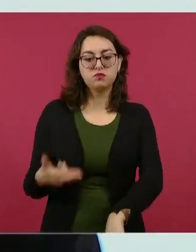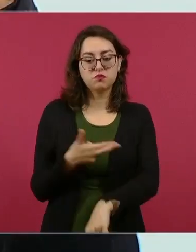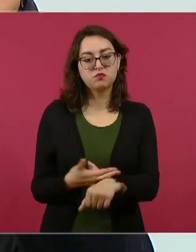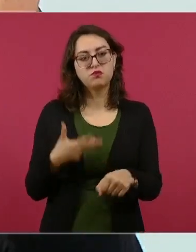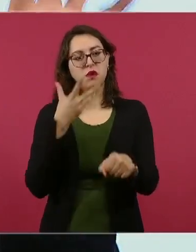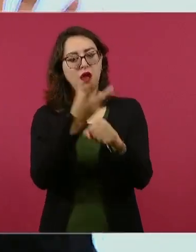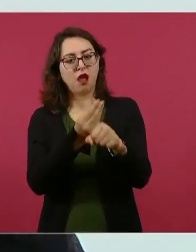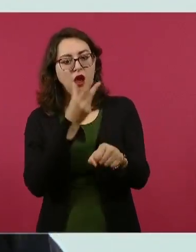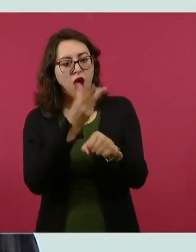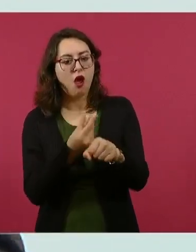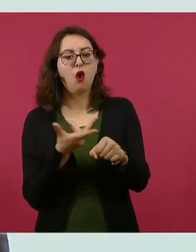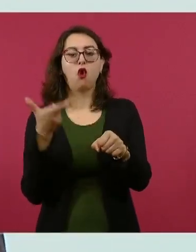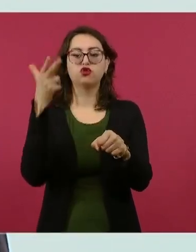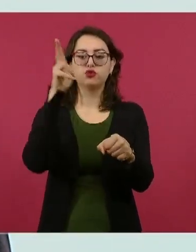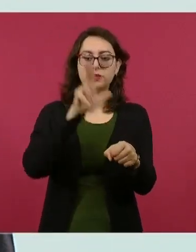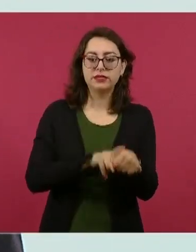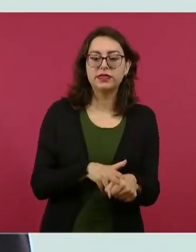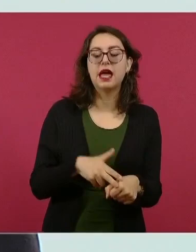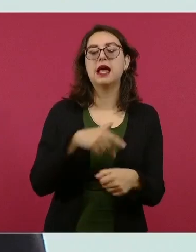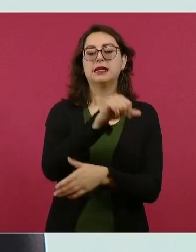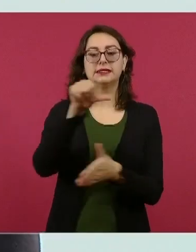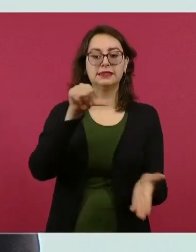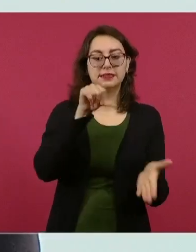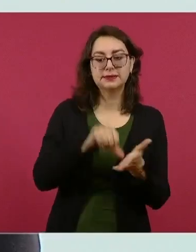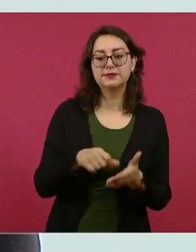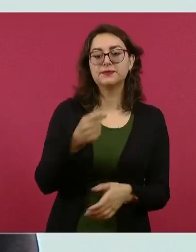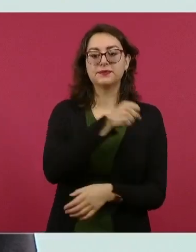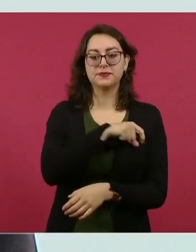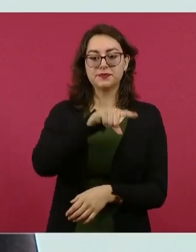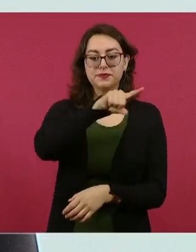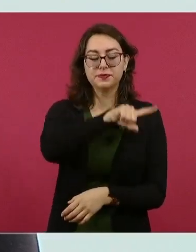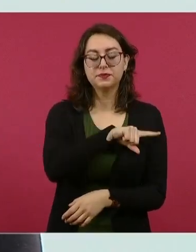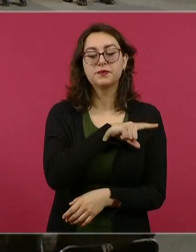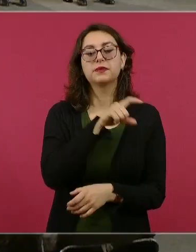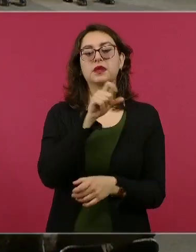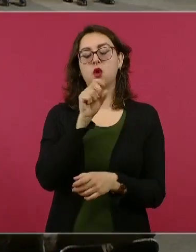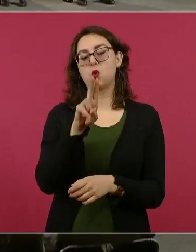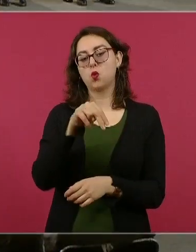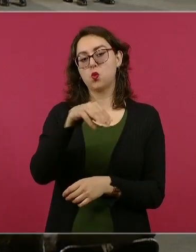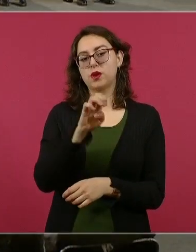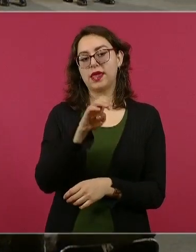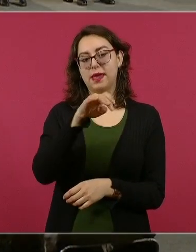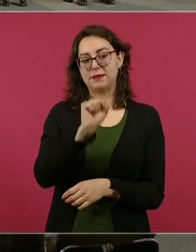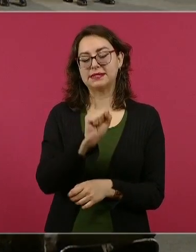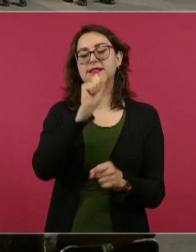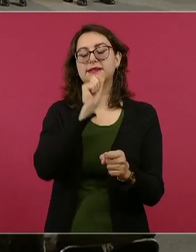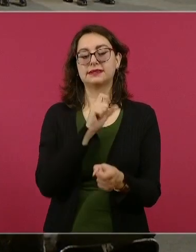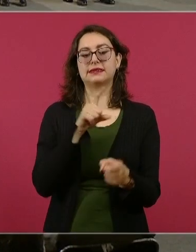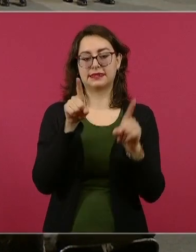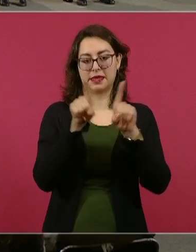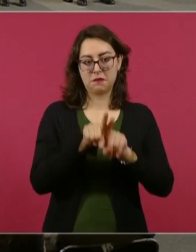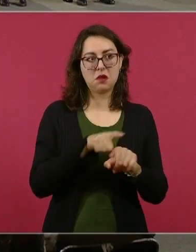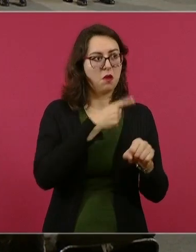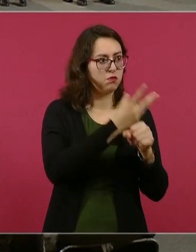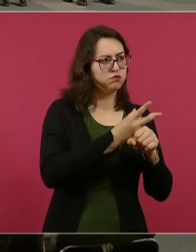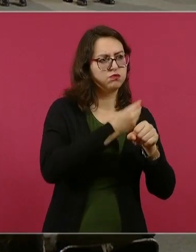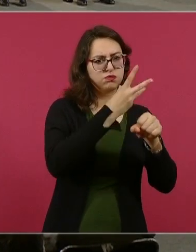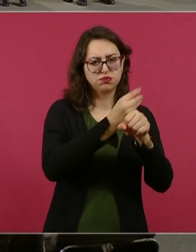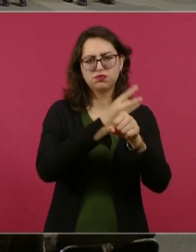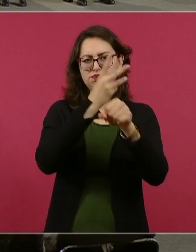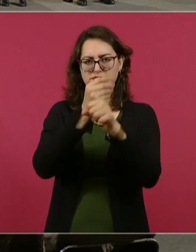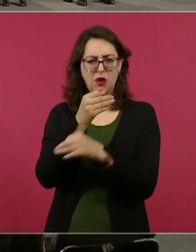unidades médicas, hospitales, centros de salud y en las UNEMES también, las unidades de especialidades médicas conocidas